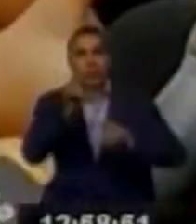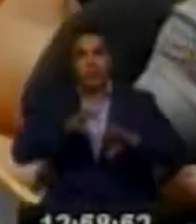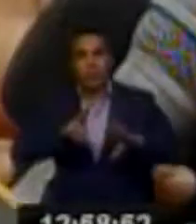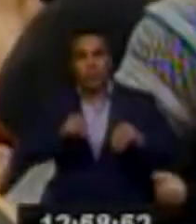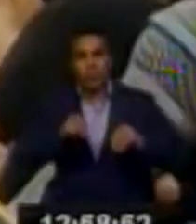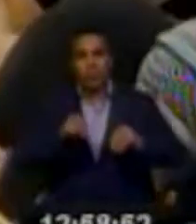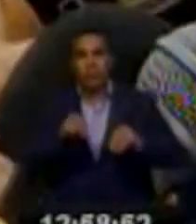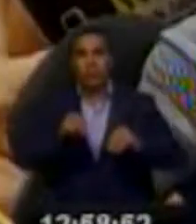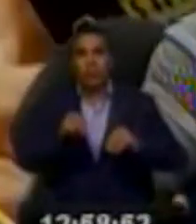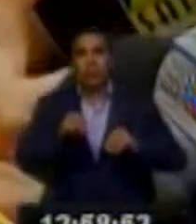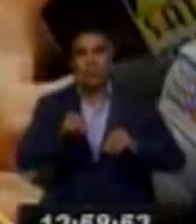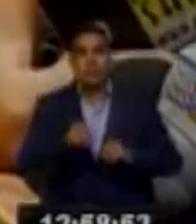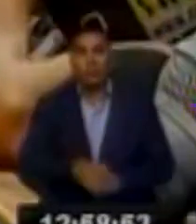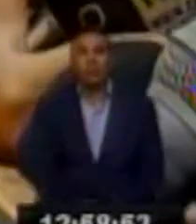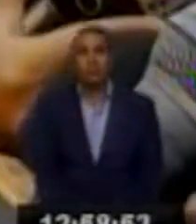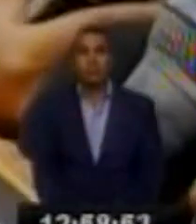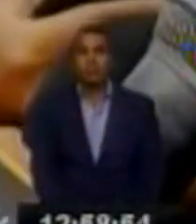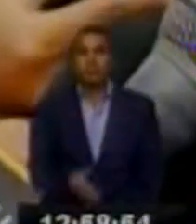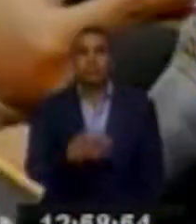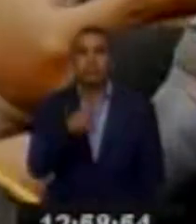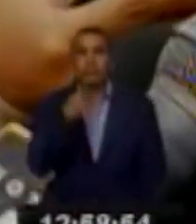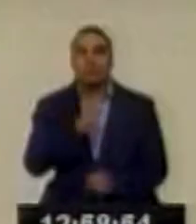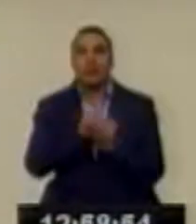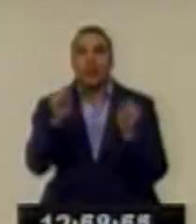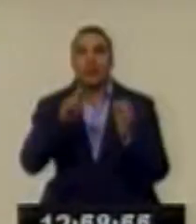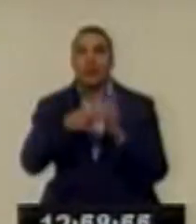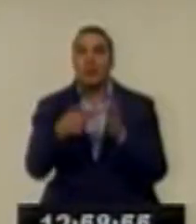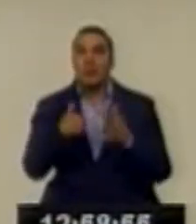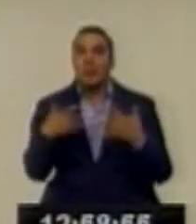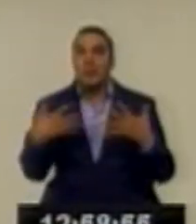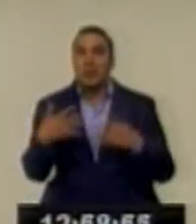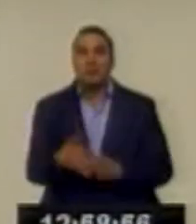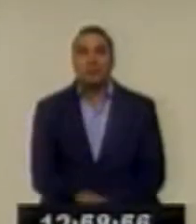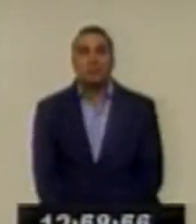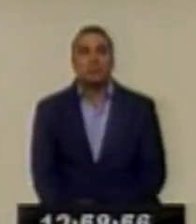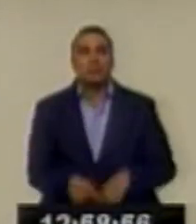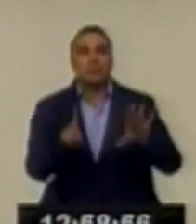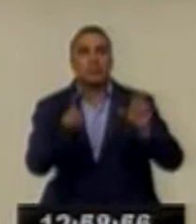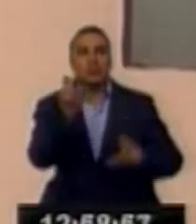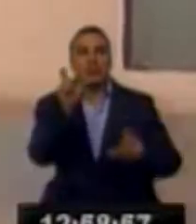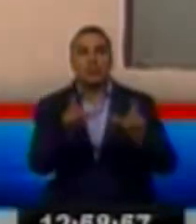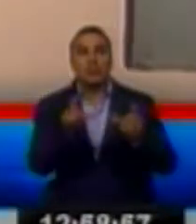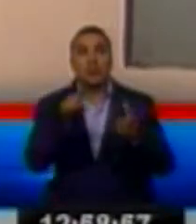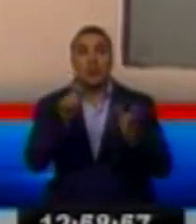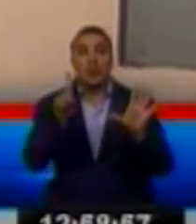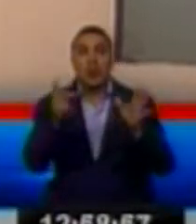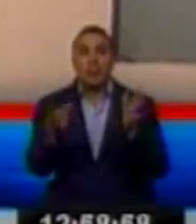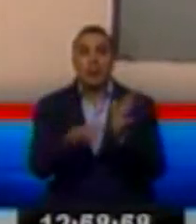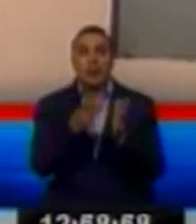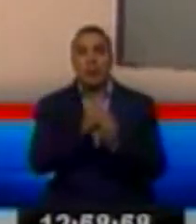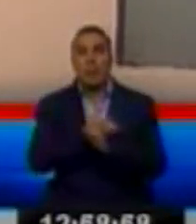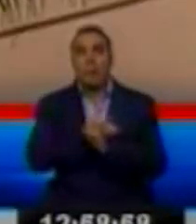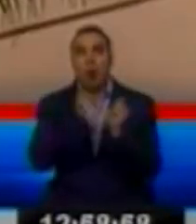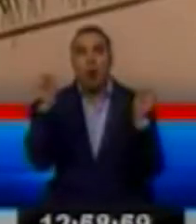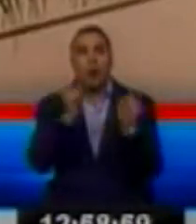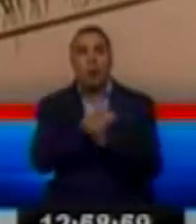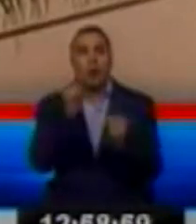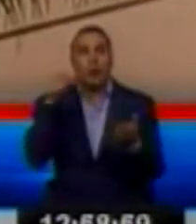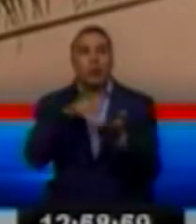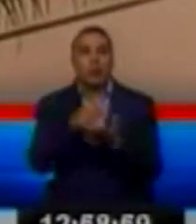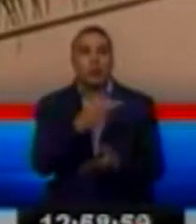algunas investigaciones, se estén dando estos hechos. Con esto suman 6 los atentados registrados en la